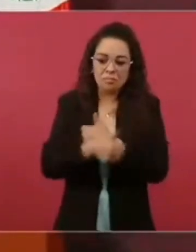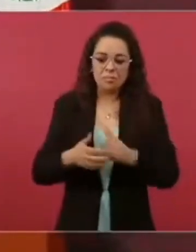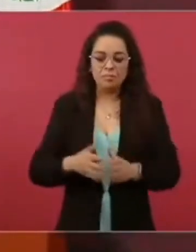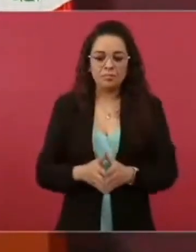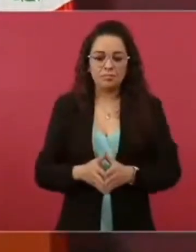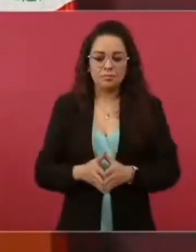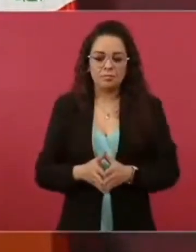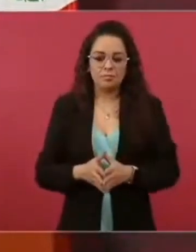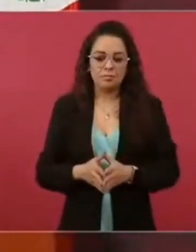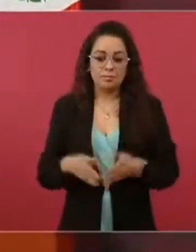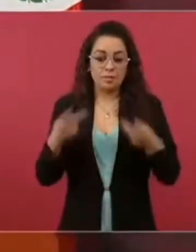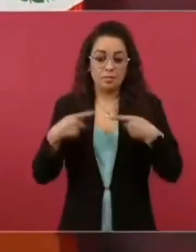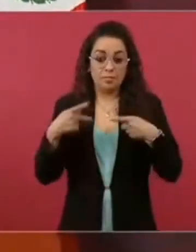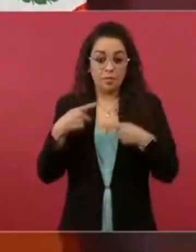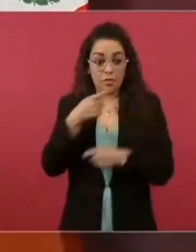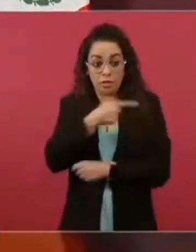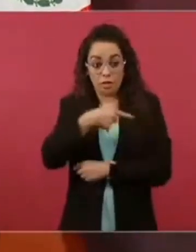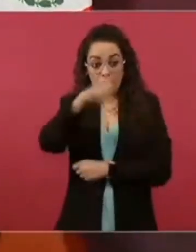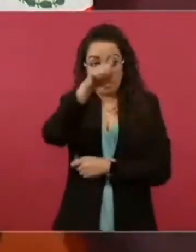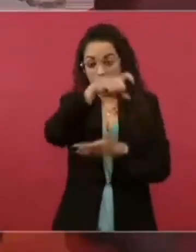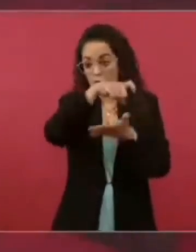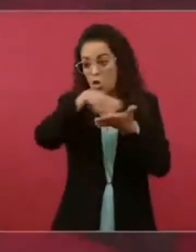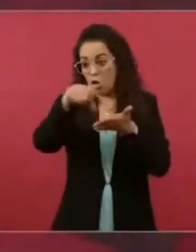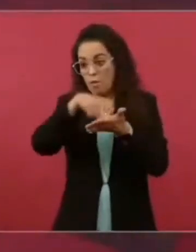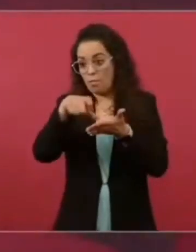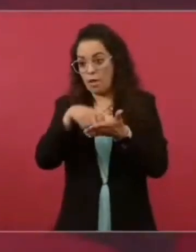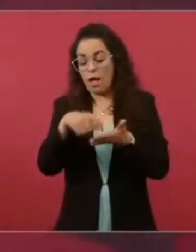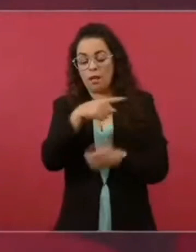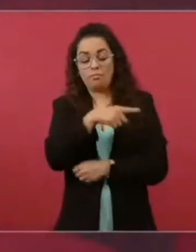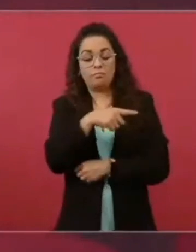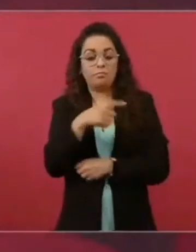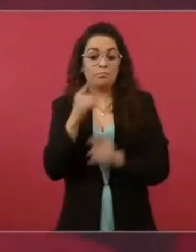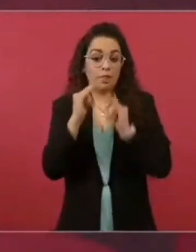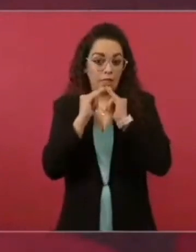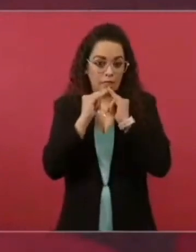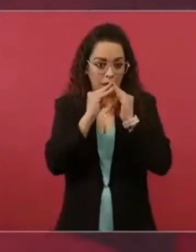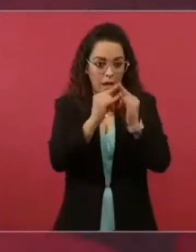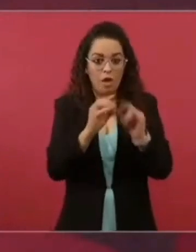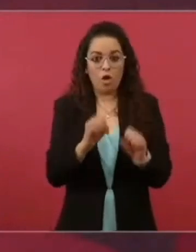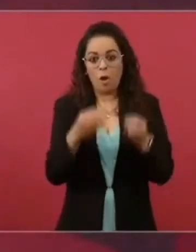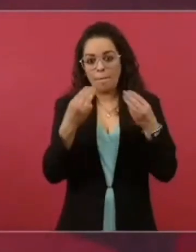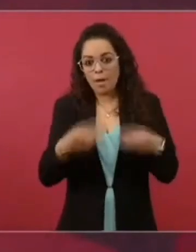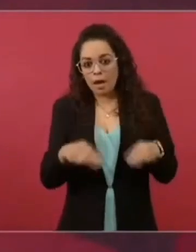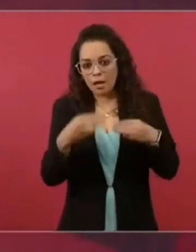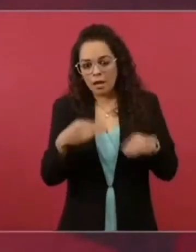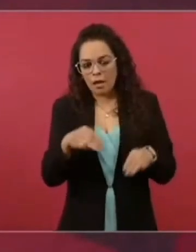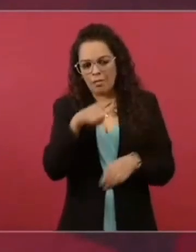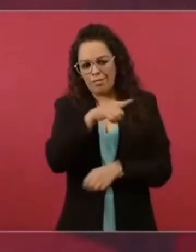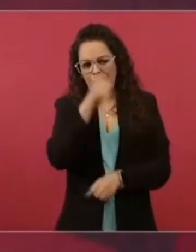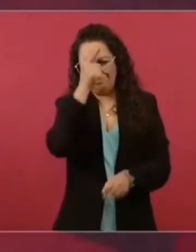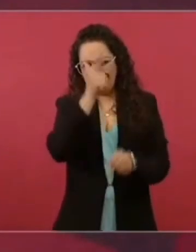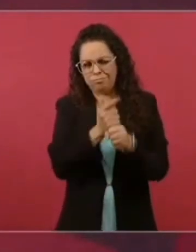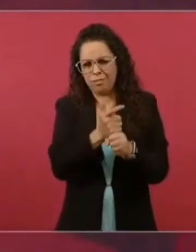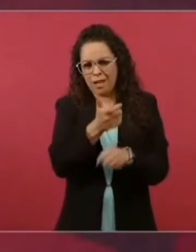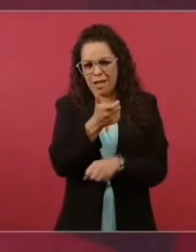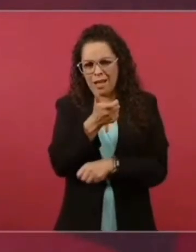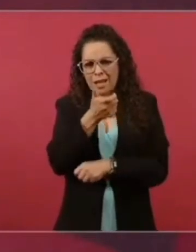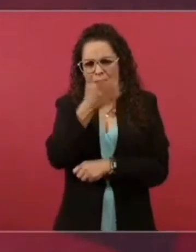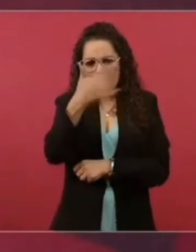tianguis, ¿no?, a hacer sus compras y cada vez más caro y no alcanzaba.